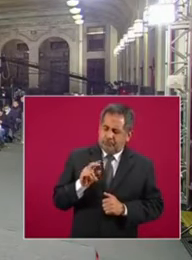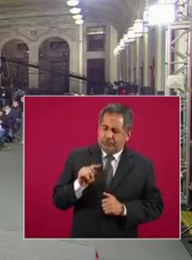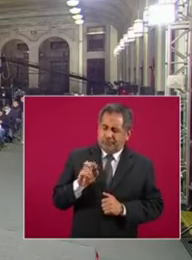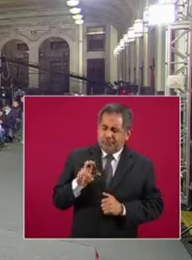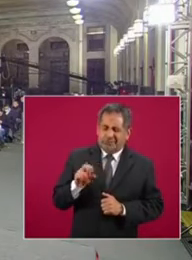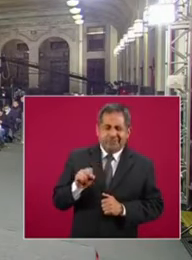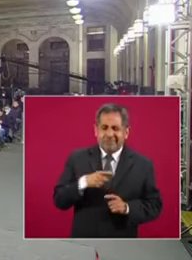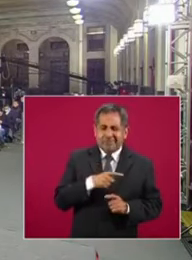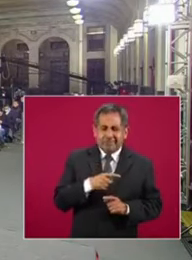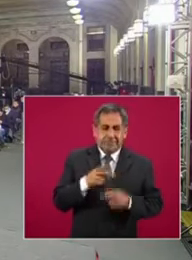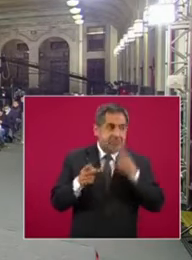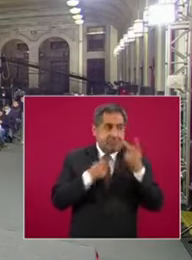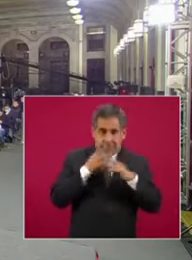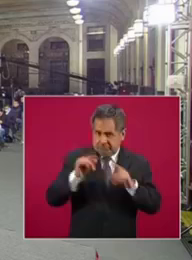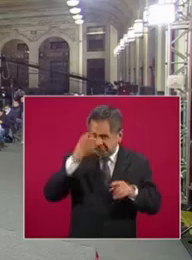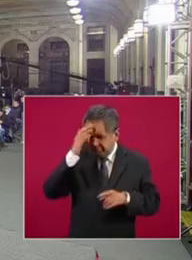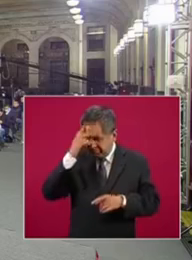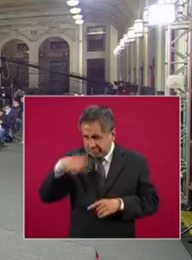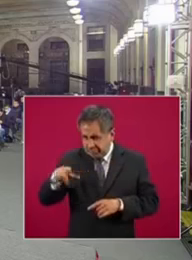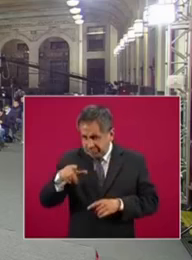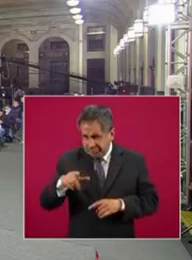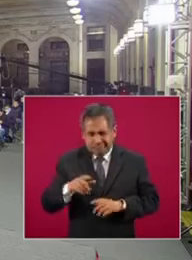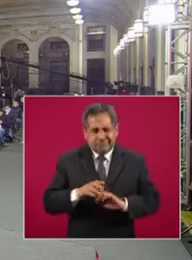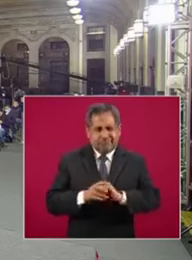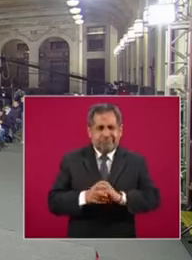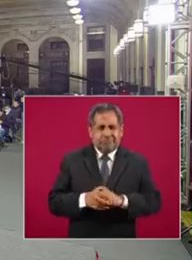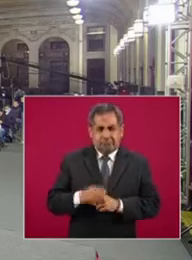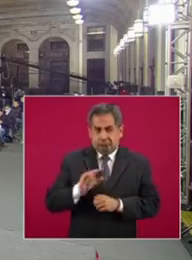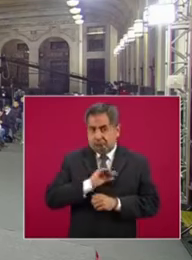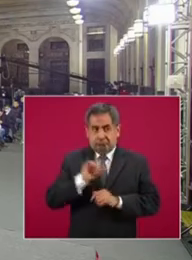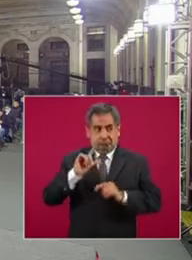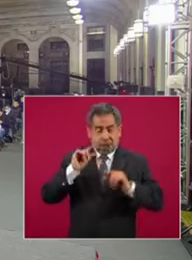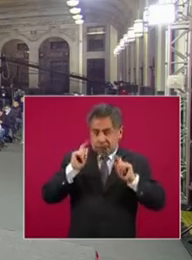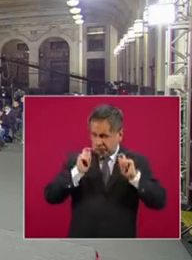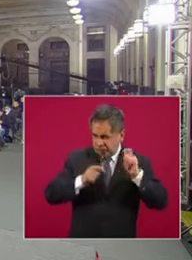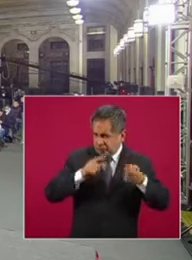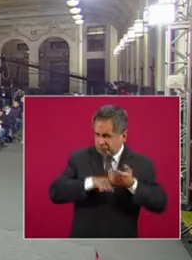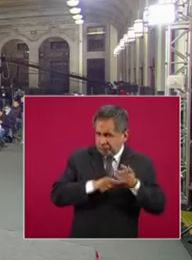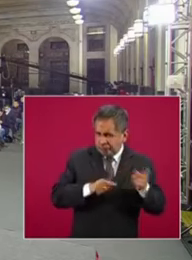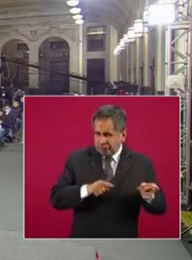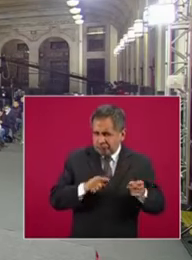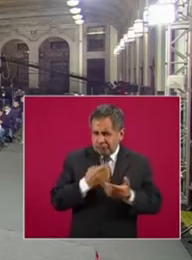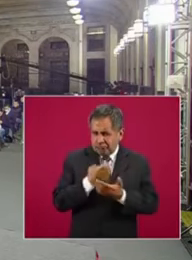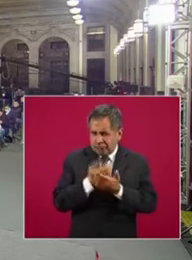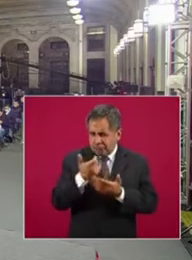llama es famosa es especializada en